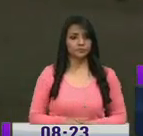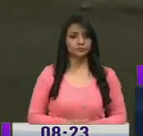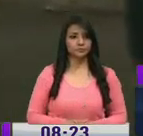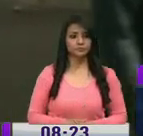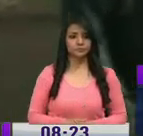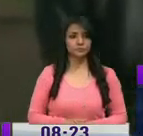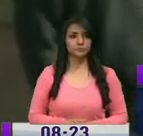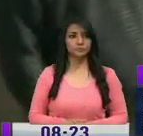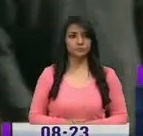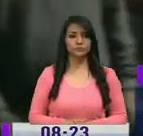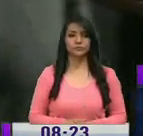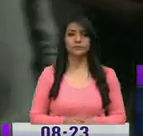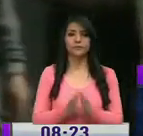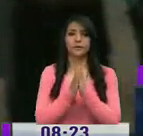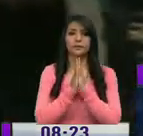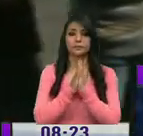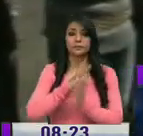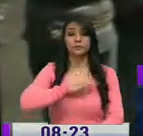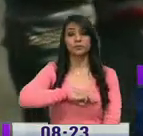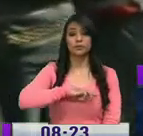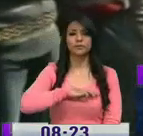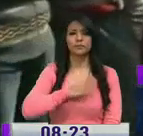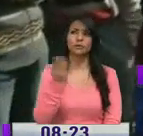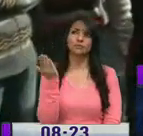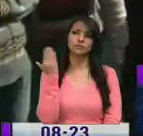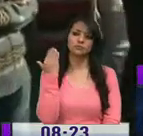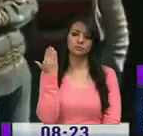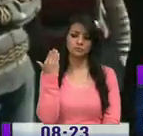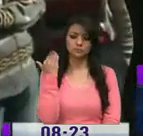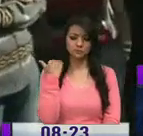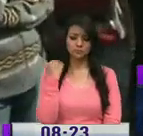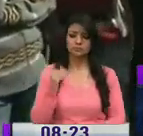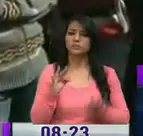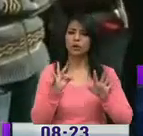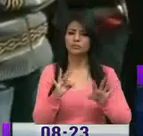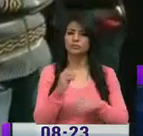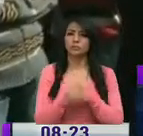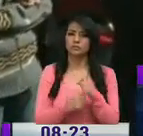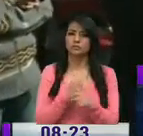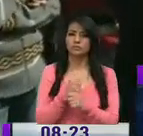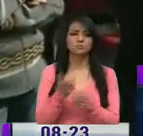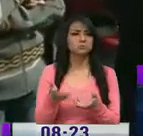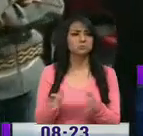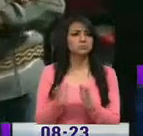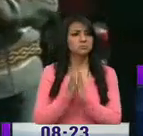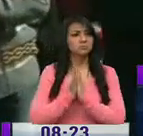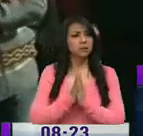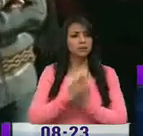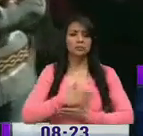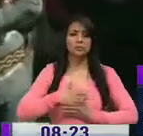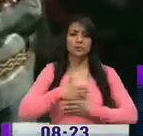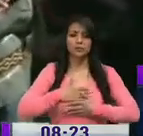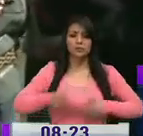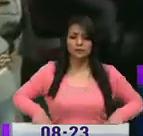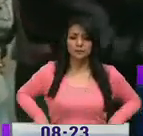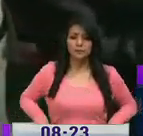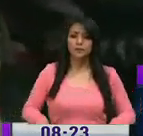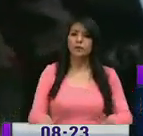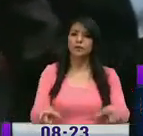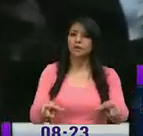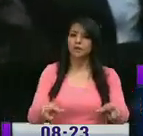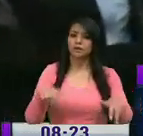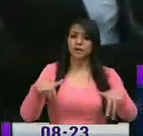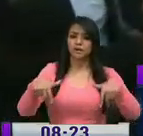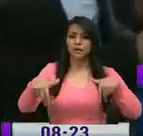hemos solicitado al municipio hace unos 8 años atrás, a decir, para que nos den haciendo la vía, que nos